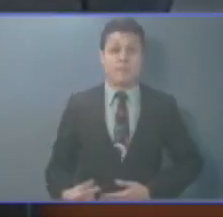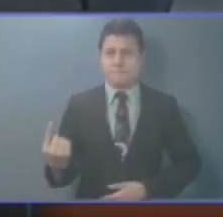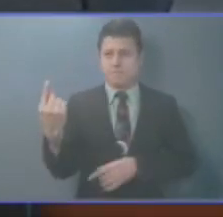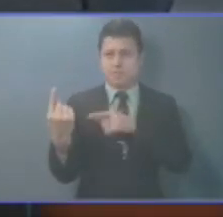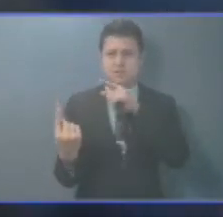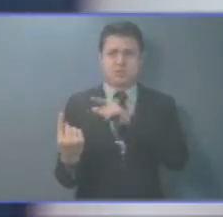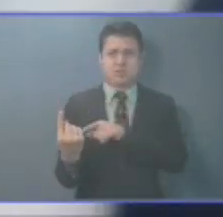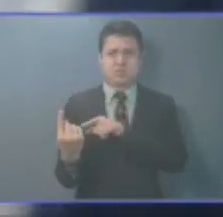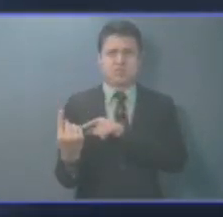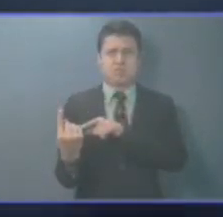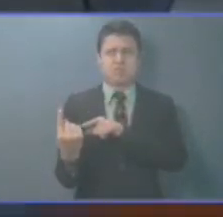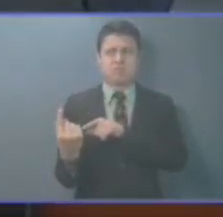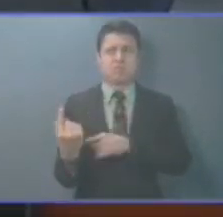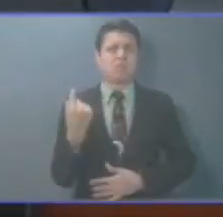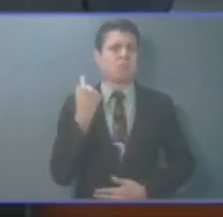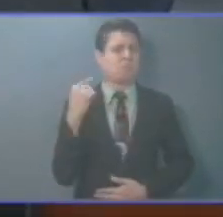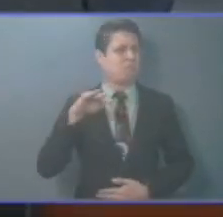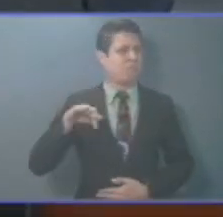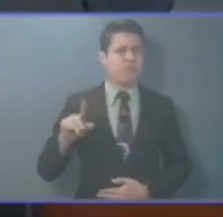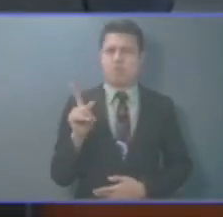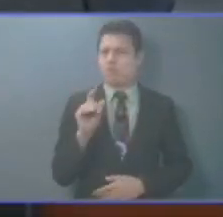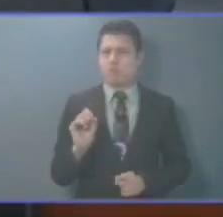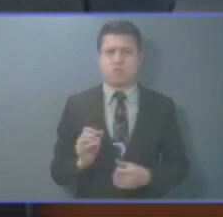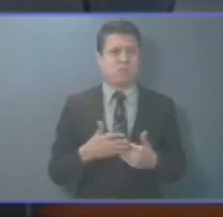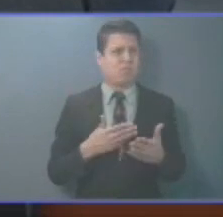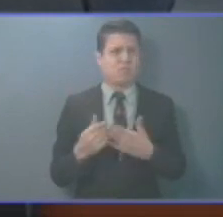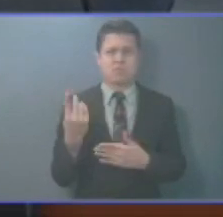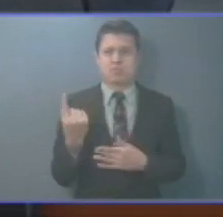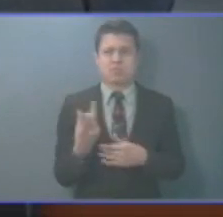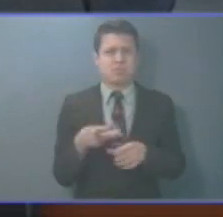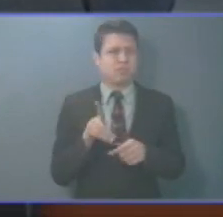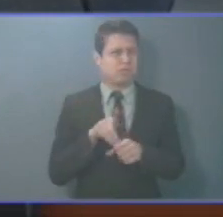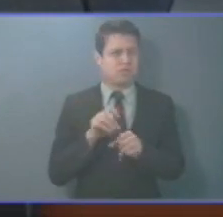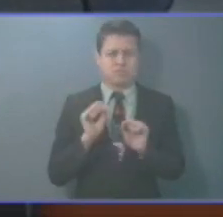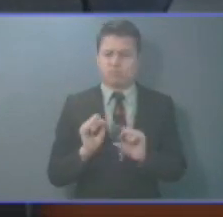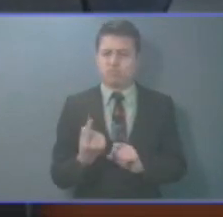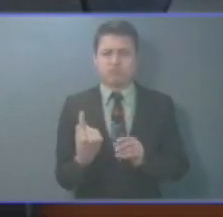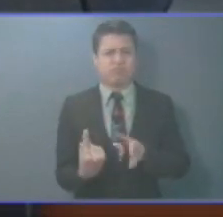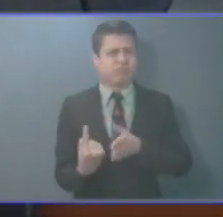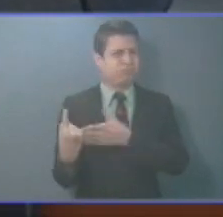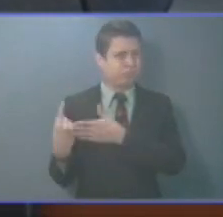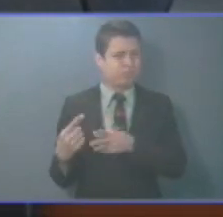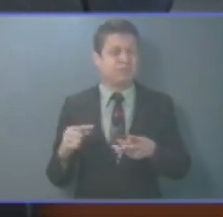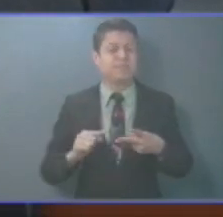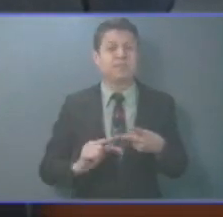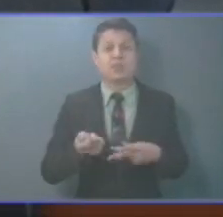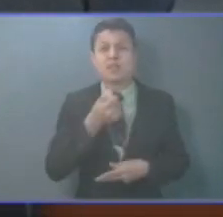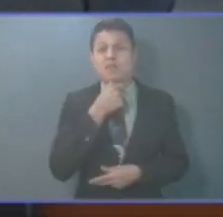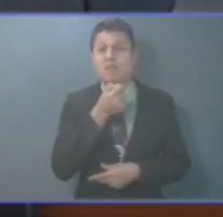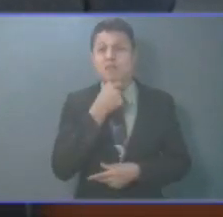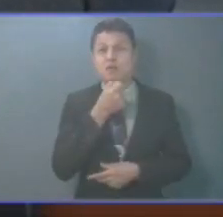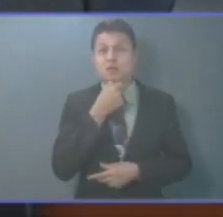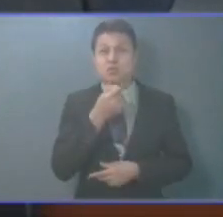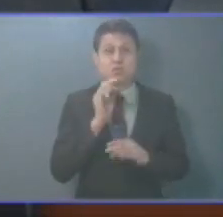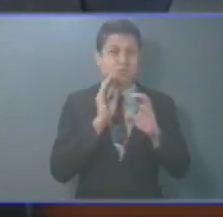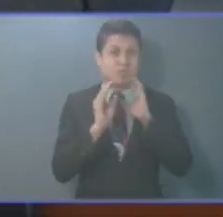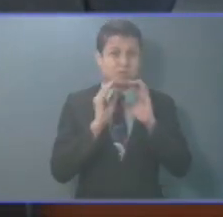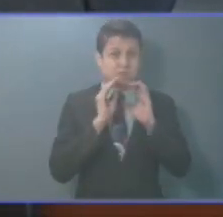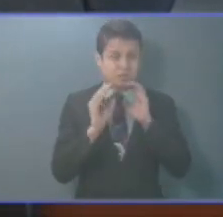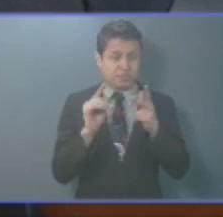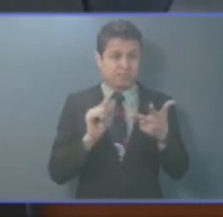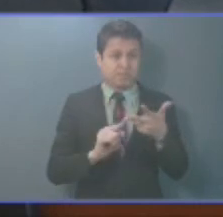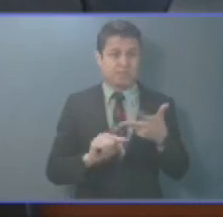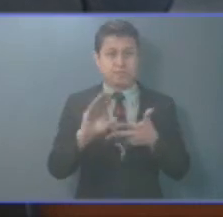discriminación en cualquiera de sus formas en razón de su discapacidad. B. A la información y a la comunicación.